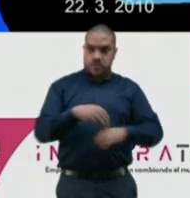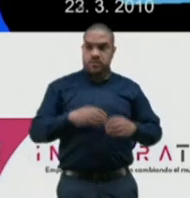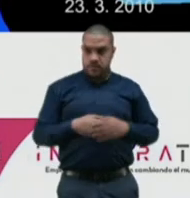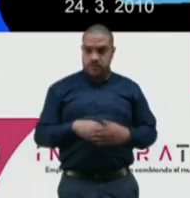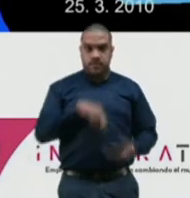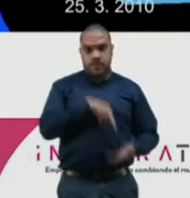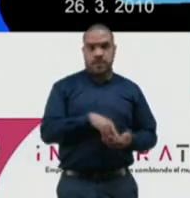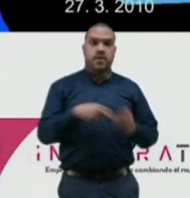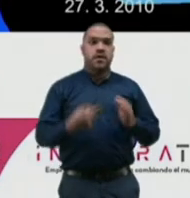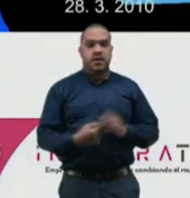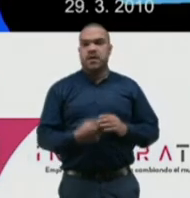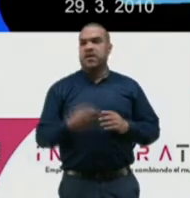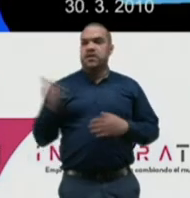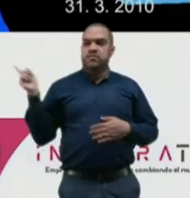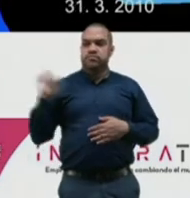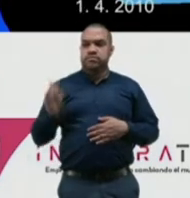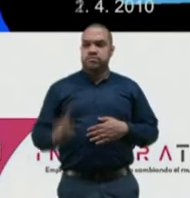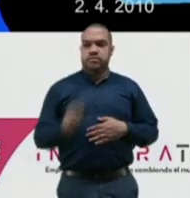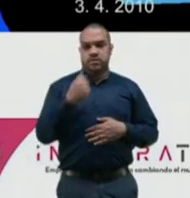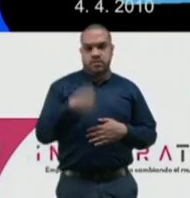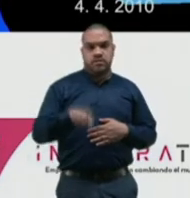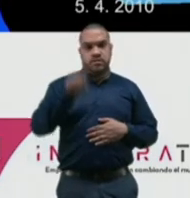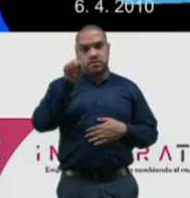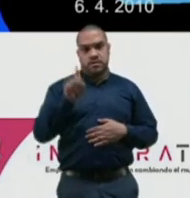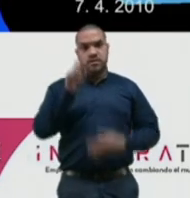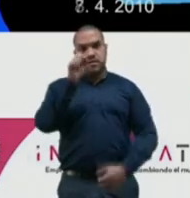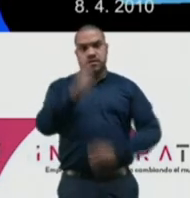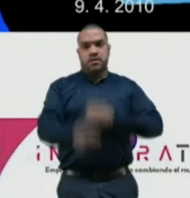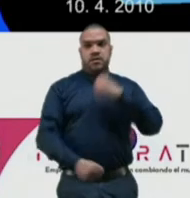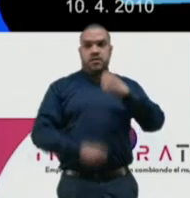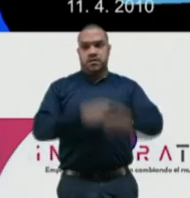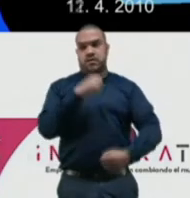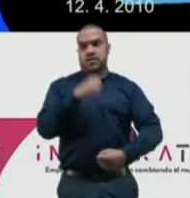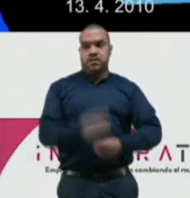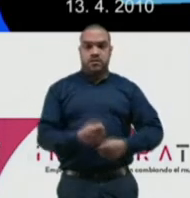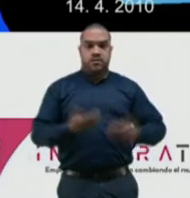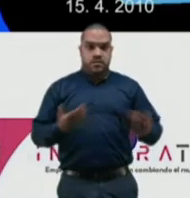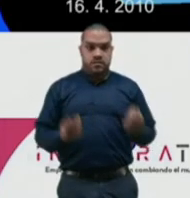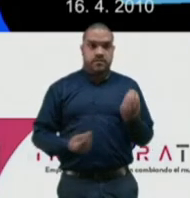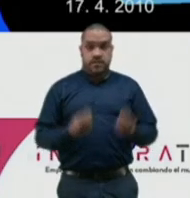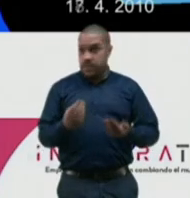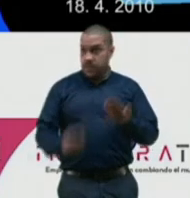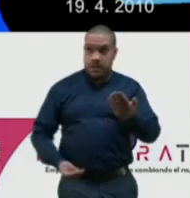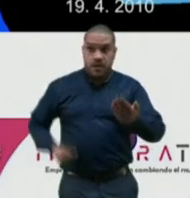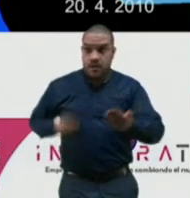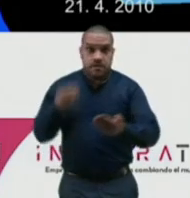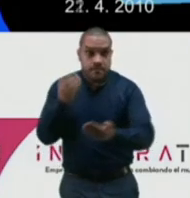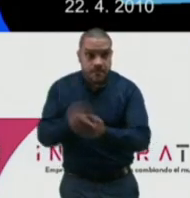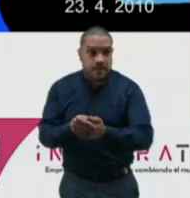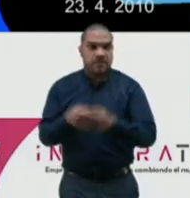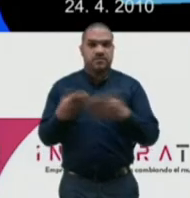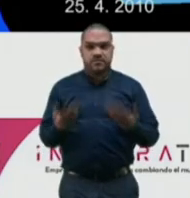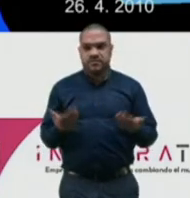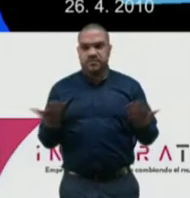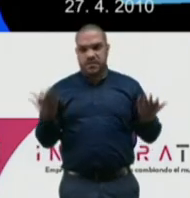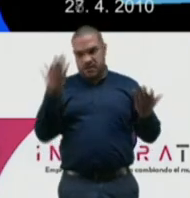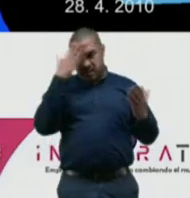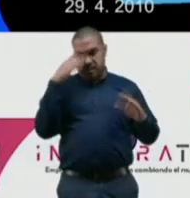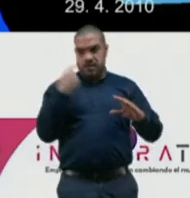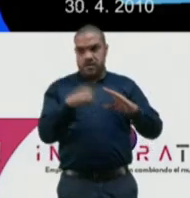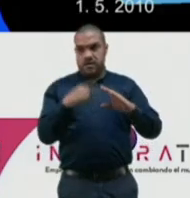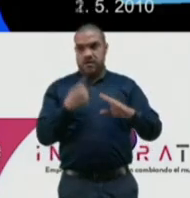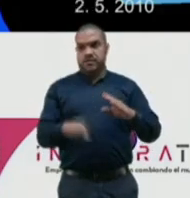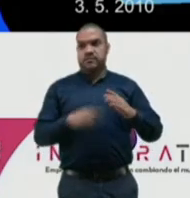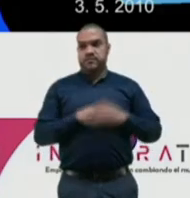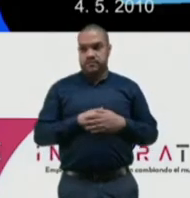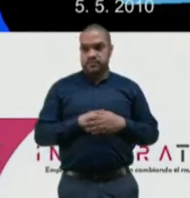tiene 16 años de edad. Antes de eso, solíamos pagar para poder tener una dirección de correo. Entonces, el proveedor